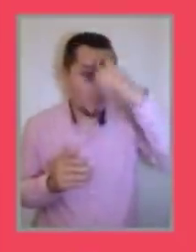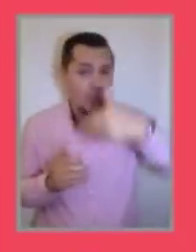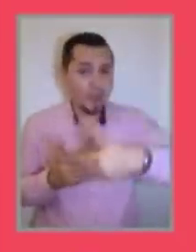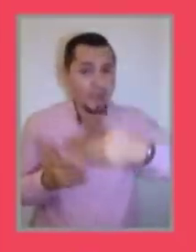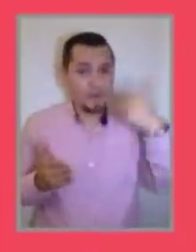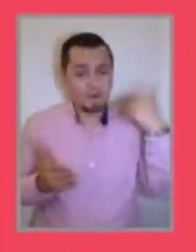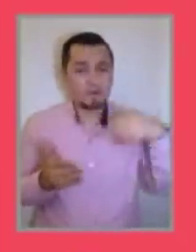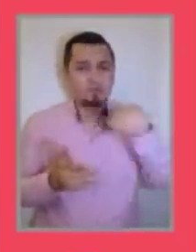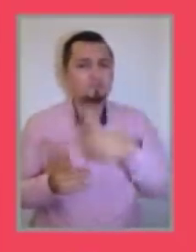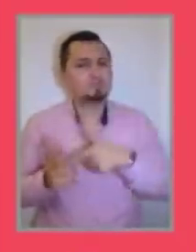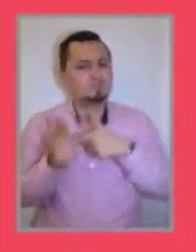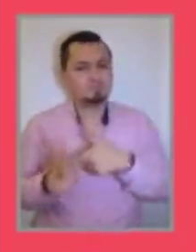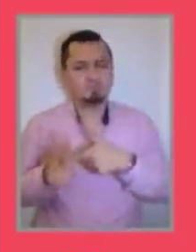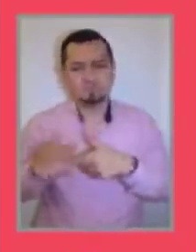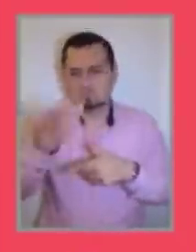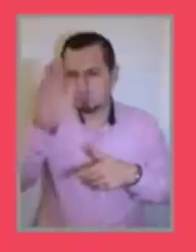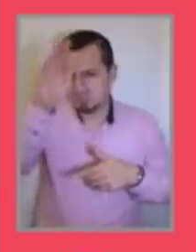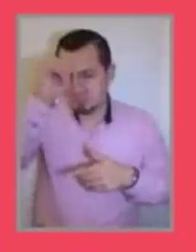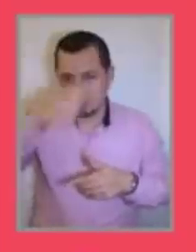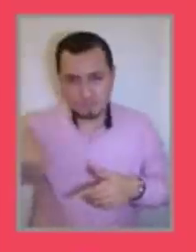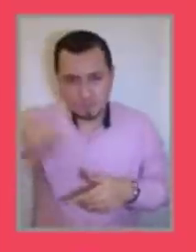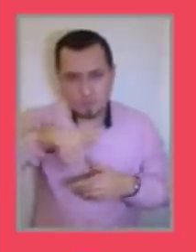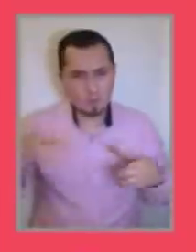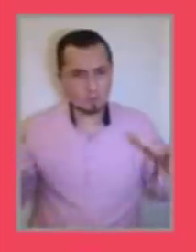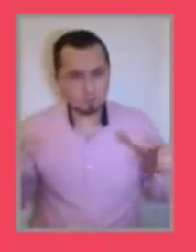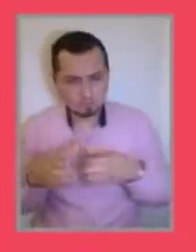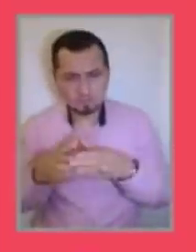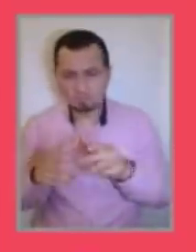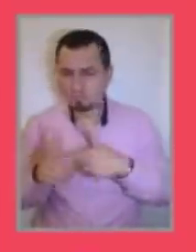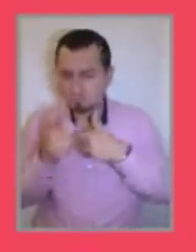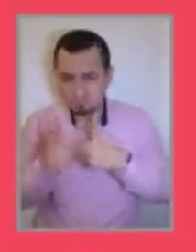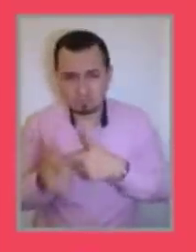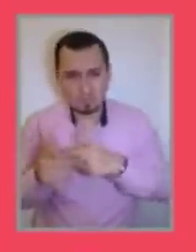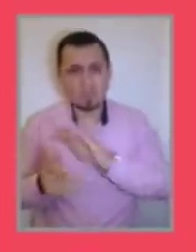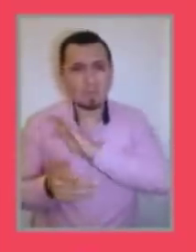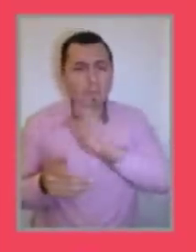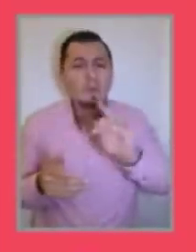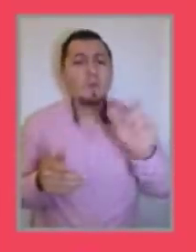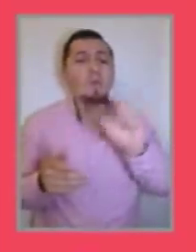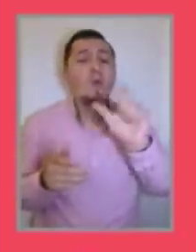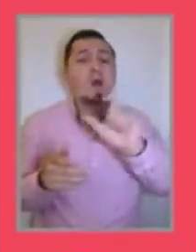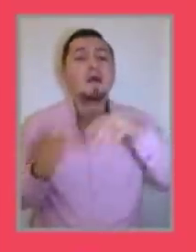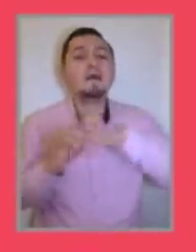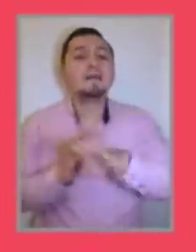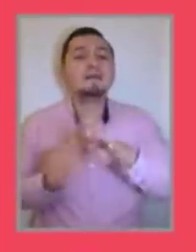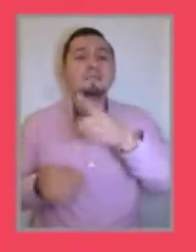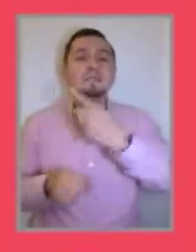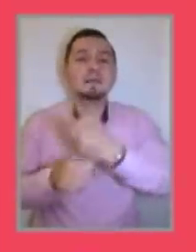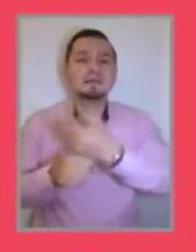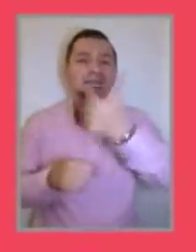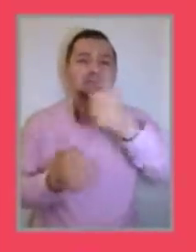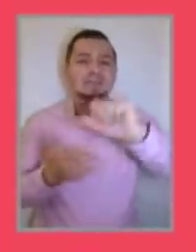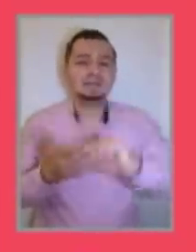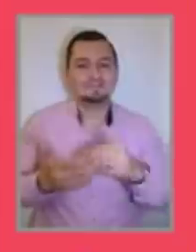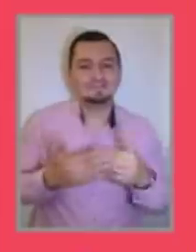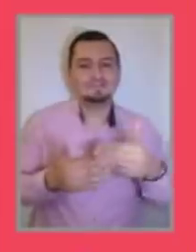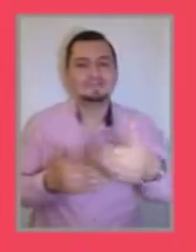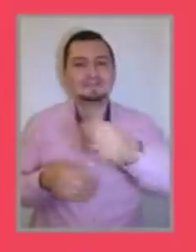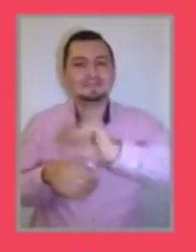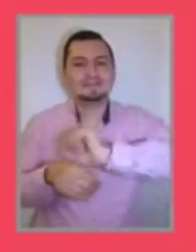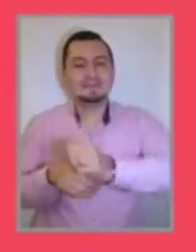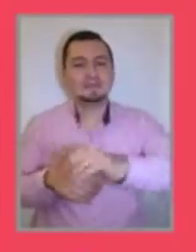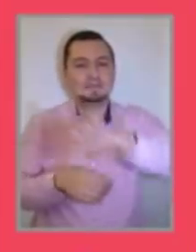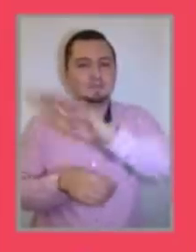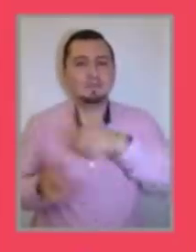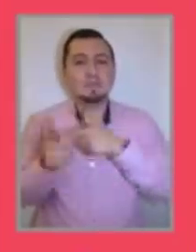acordamos y seguimos en el mismo acuerdo los mismos criterios que mencionamos ahorita para alumnos de primer semestre, para clases que requieren